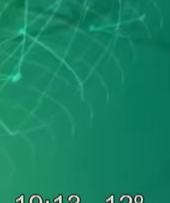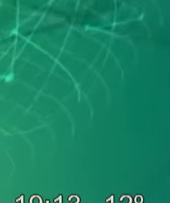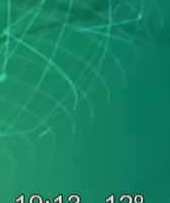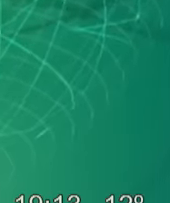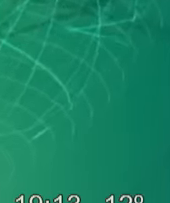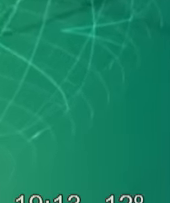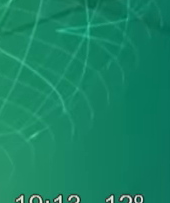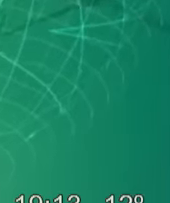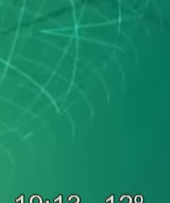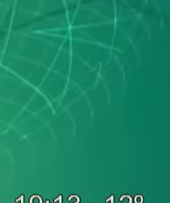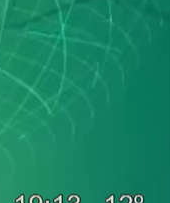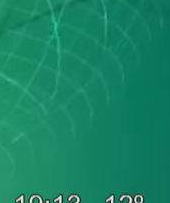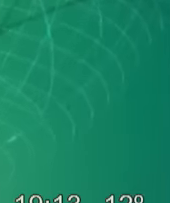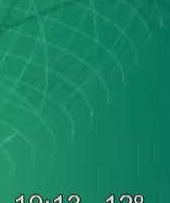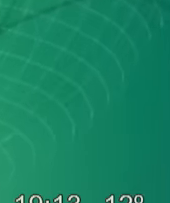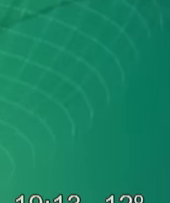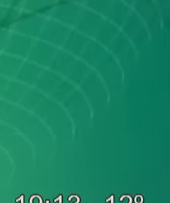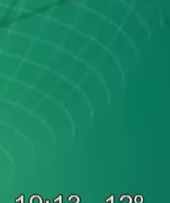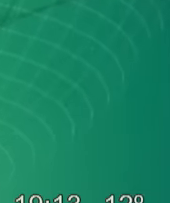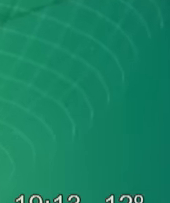Más al Ministerio del Interior, me parece.